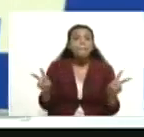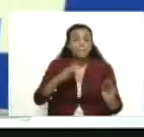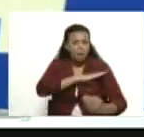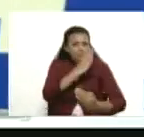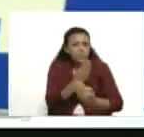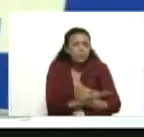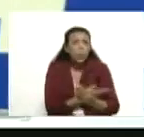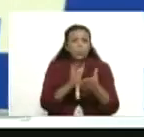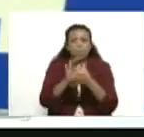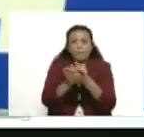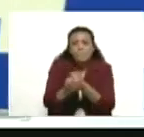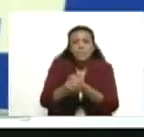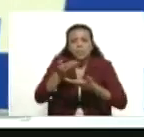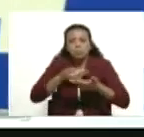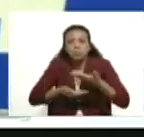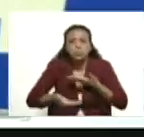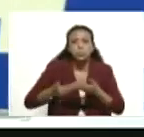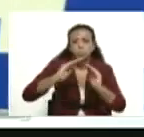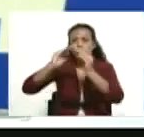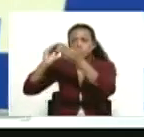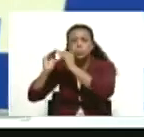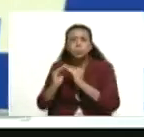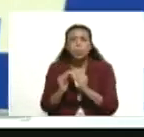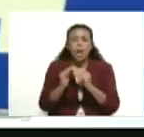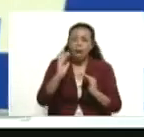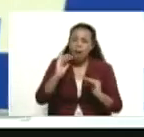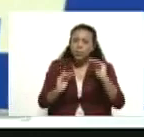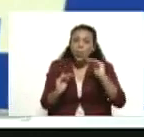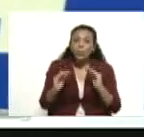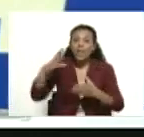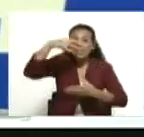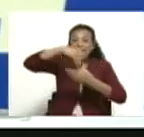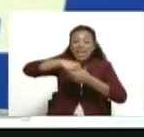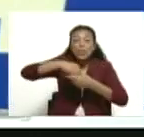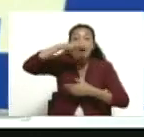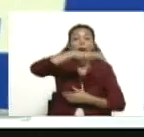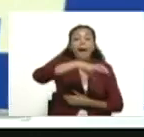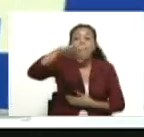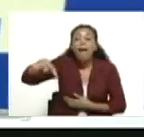Fortalecer la paz. La estabilidad interna.